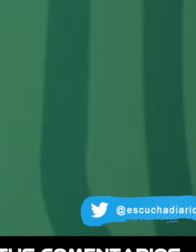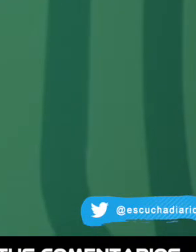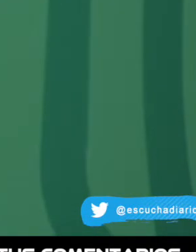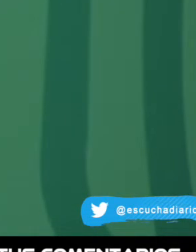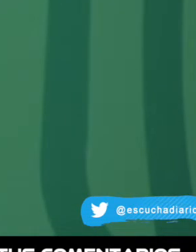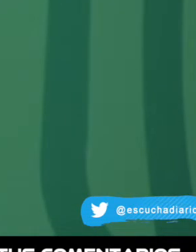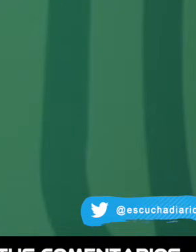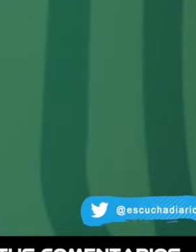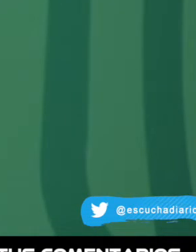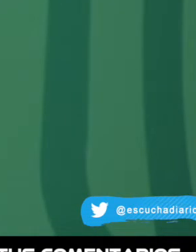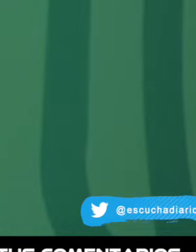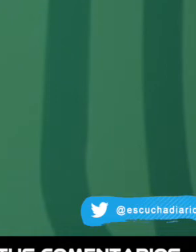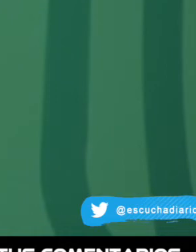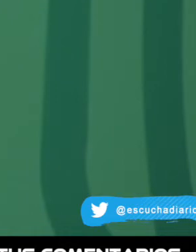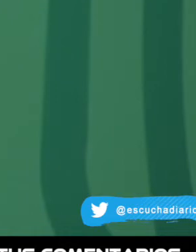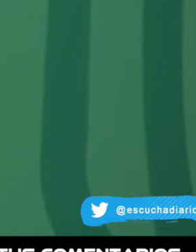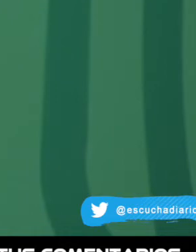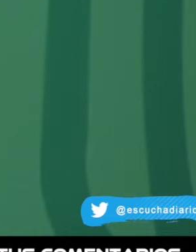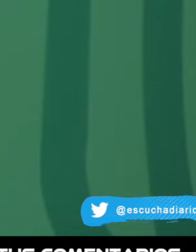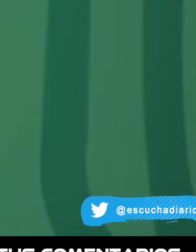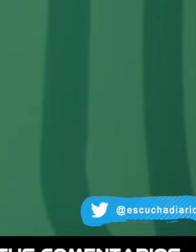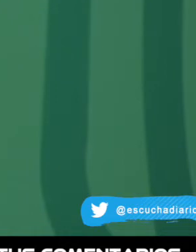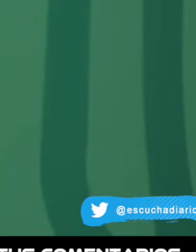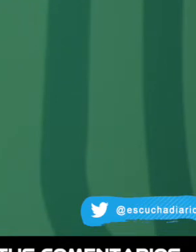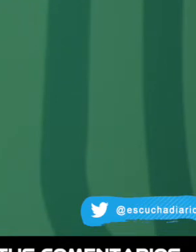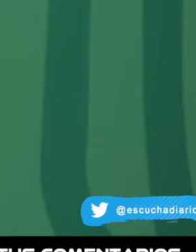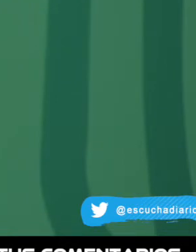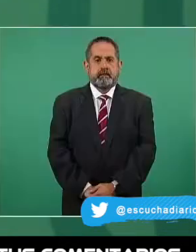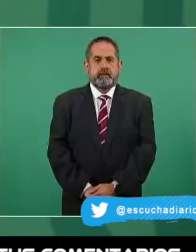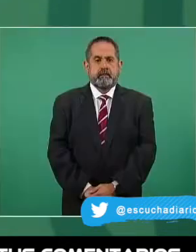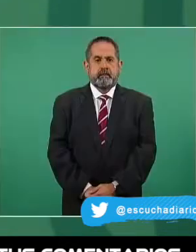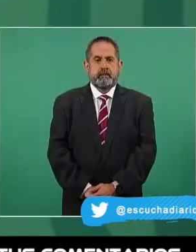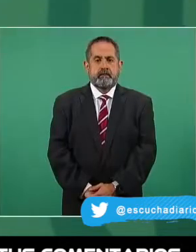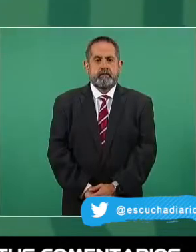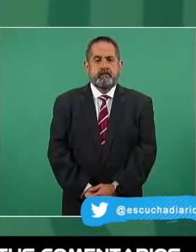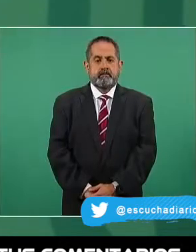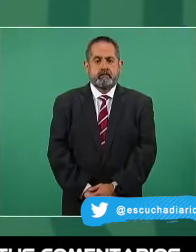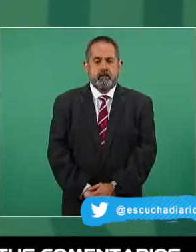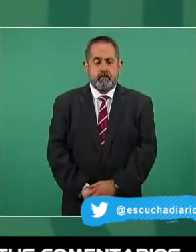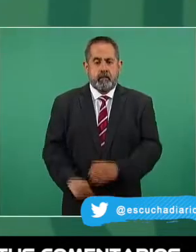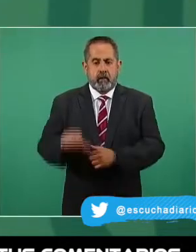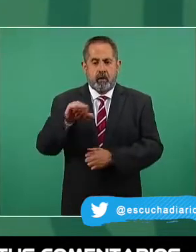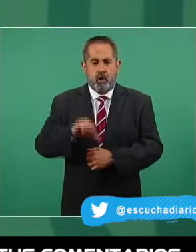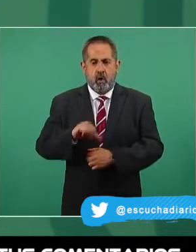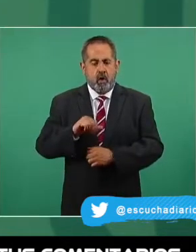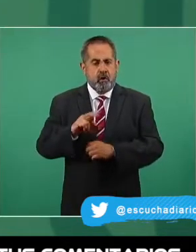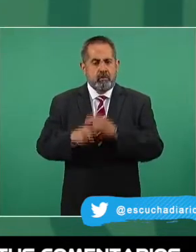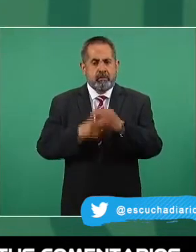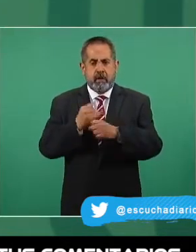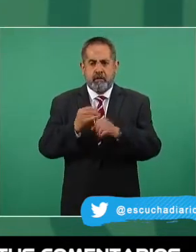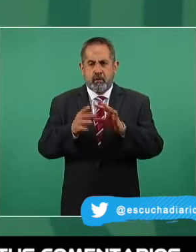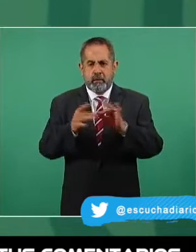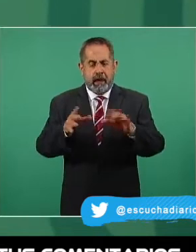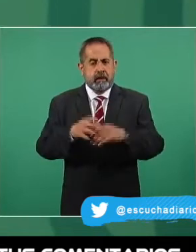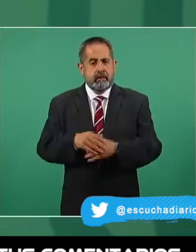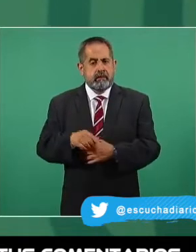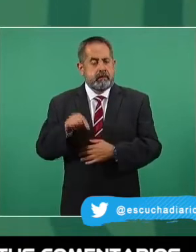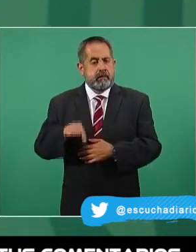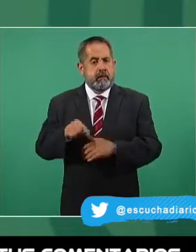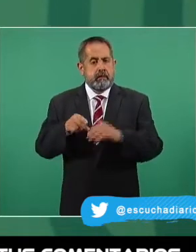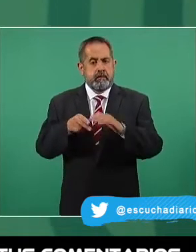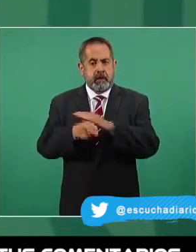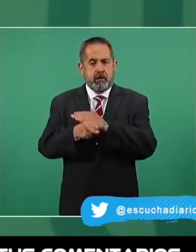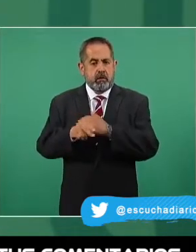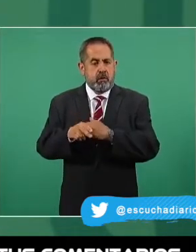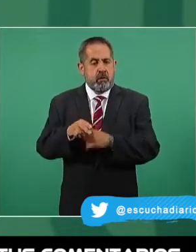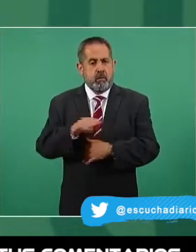hecho en la línea 12 del metro de la Ciudad de México. Se encuentra acompañado de la jefa de gobierno de la Ciudad de México y también asistió